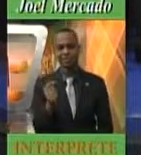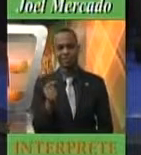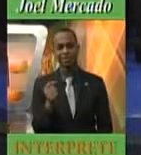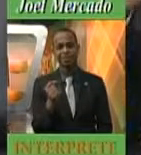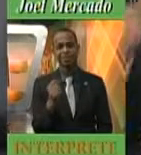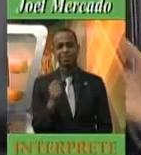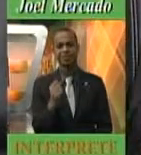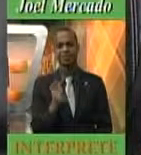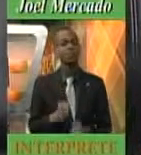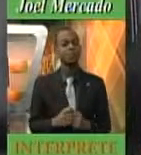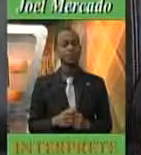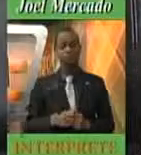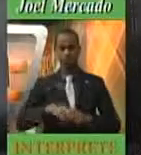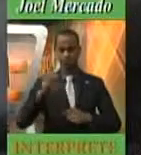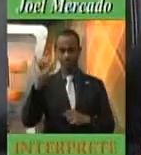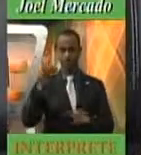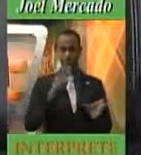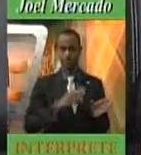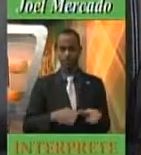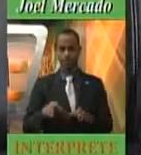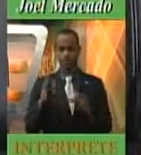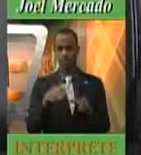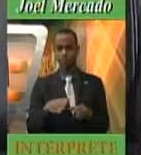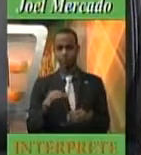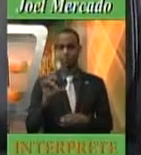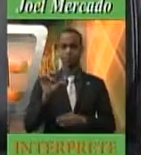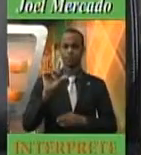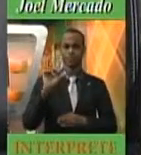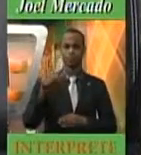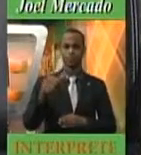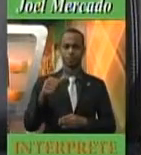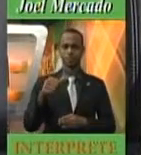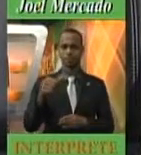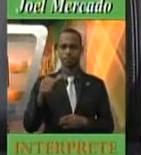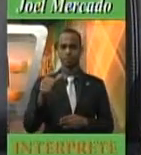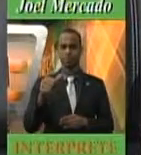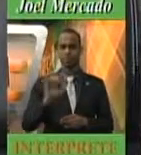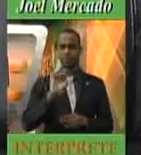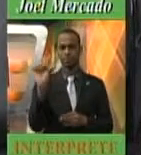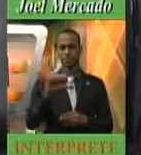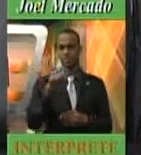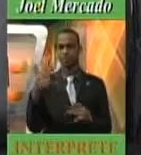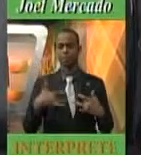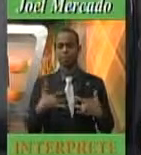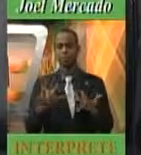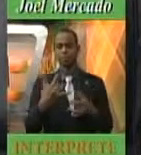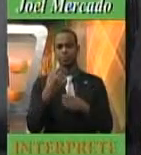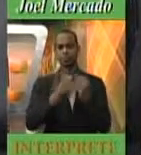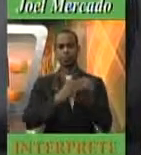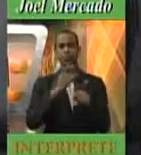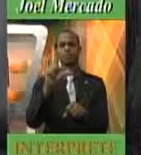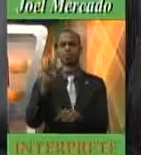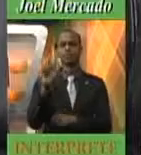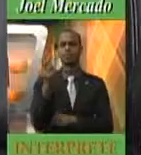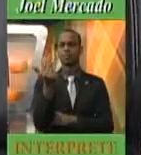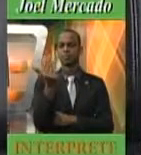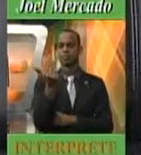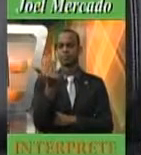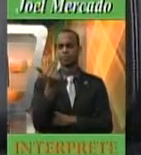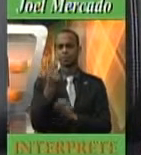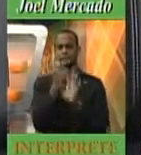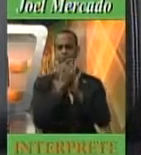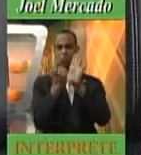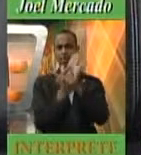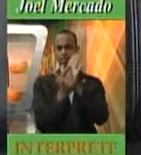Se luce. Entonces, en esa dirección, luego tenemos otra herramienta. O sea, en el 2013, entonces se da la